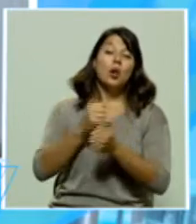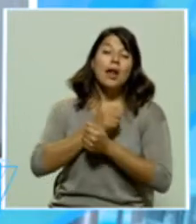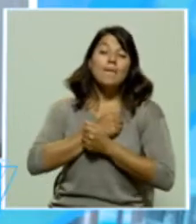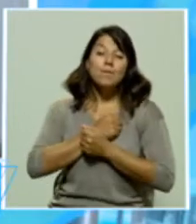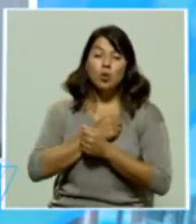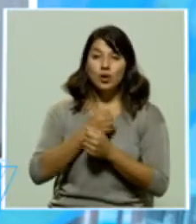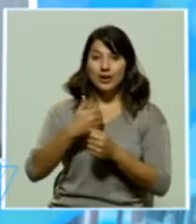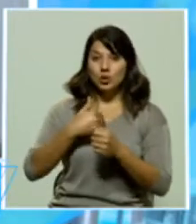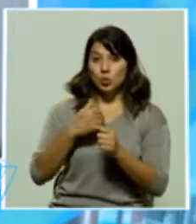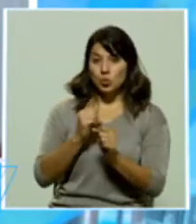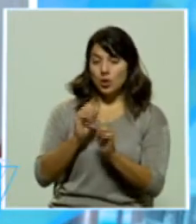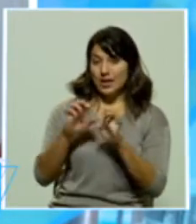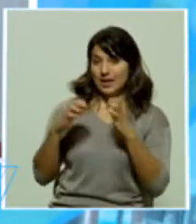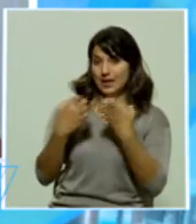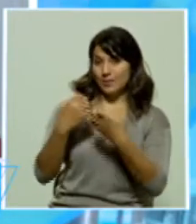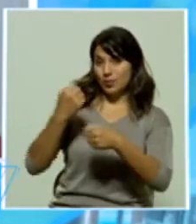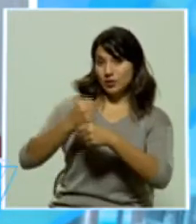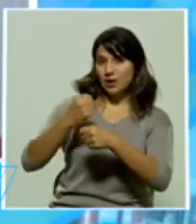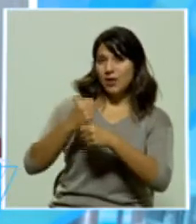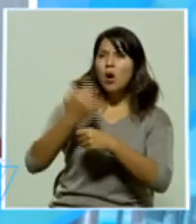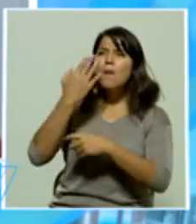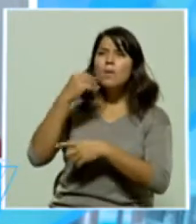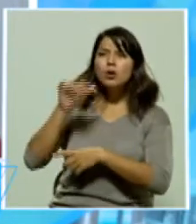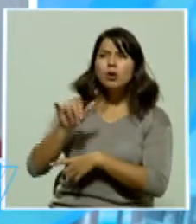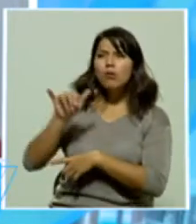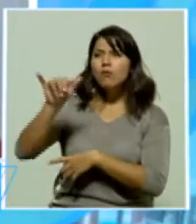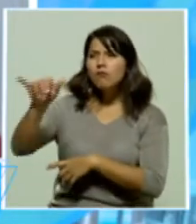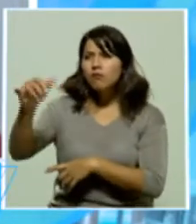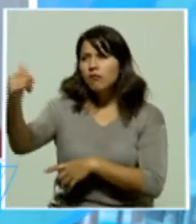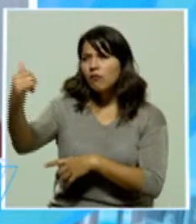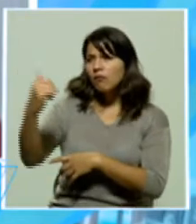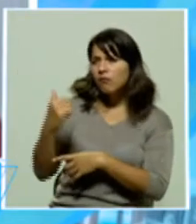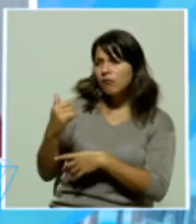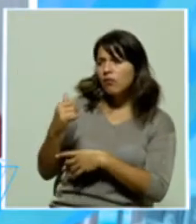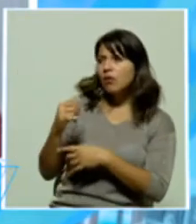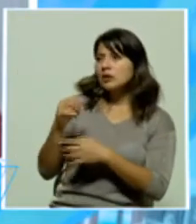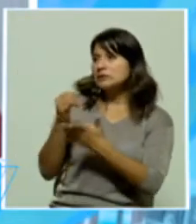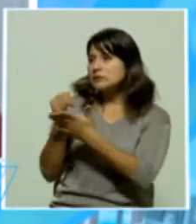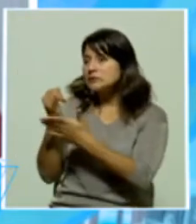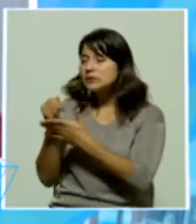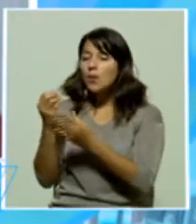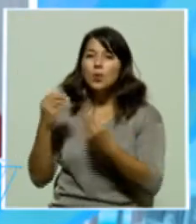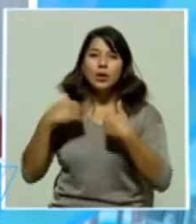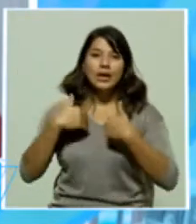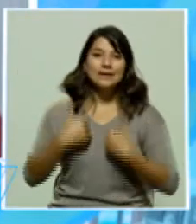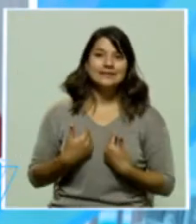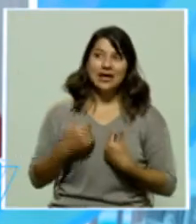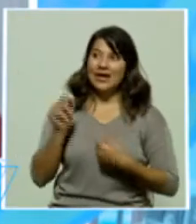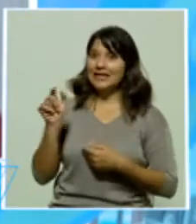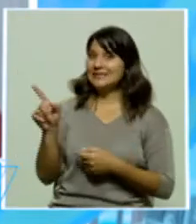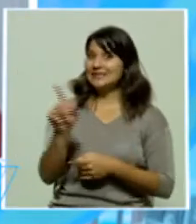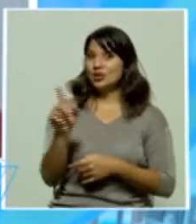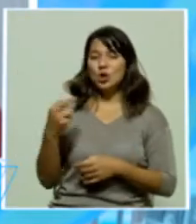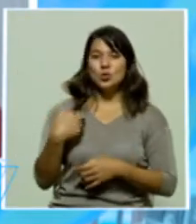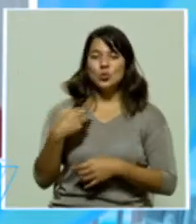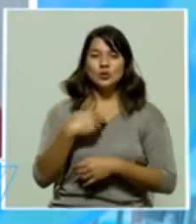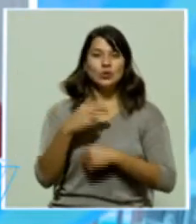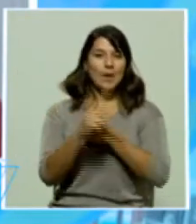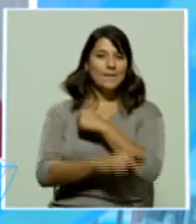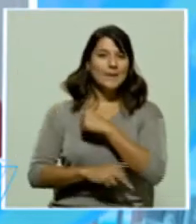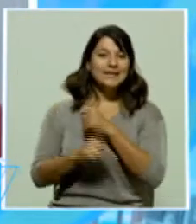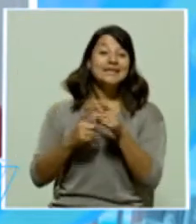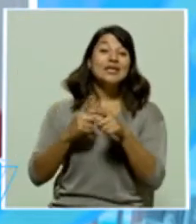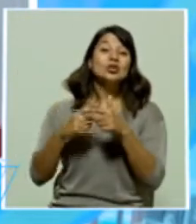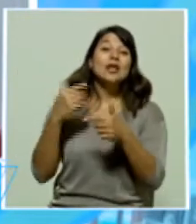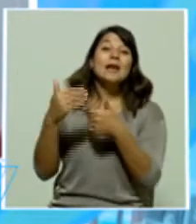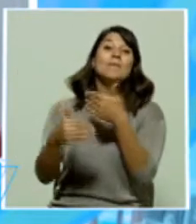muy cansado y bueno, no, como vos decís, no estamos en nuestro país, entonces la logística es